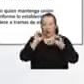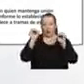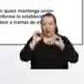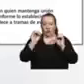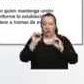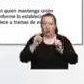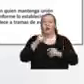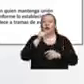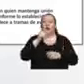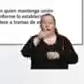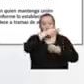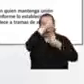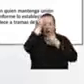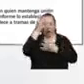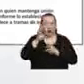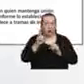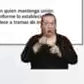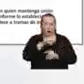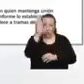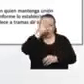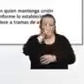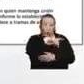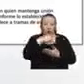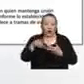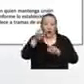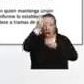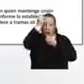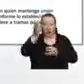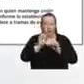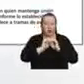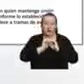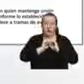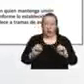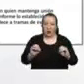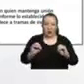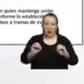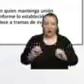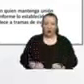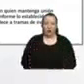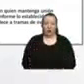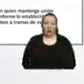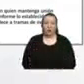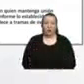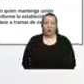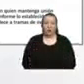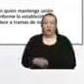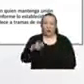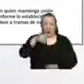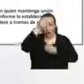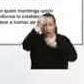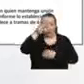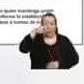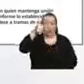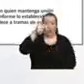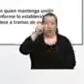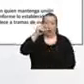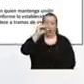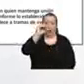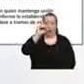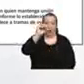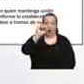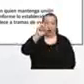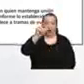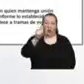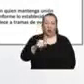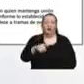sino lo que no ha declarado eso es lo que nos da a conocer pandora papers ok entonces ley de pacto